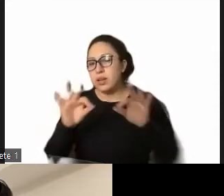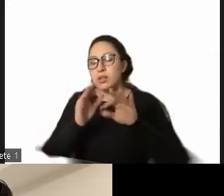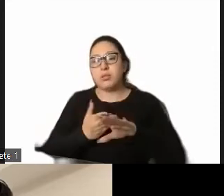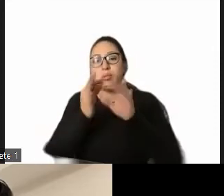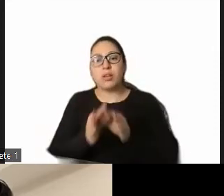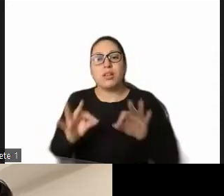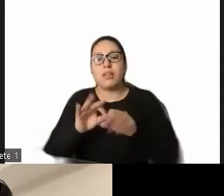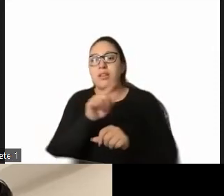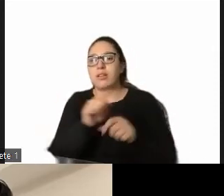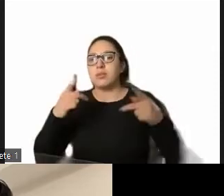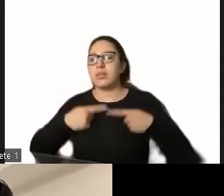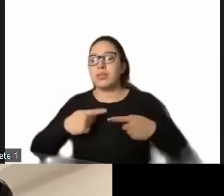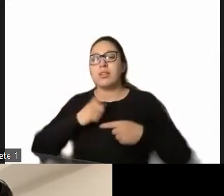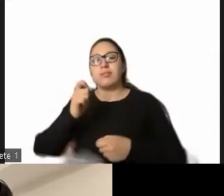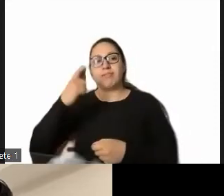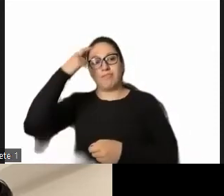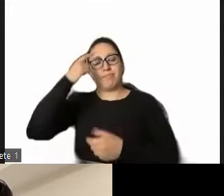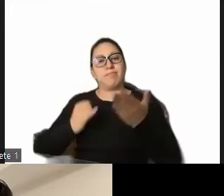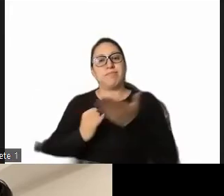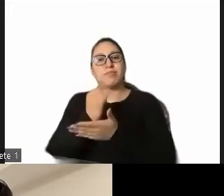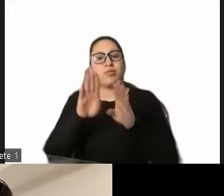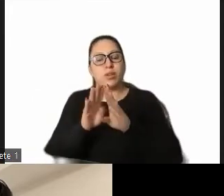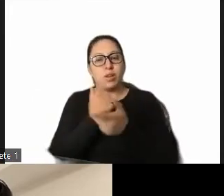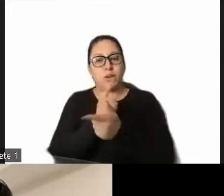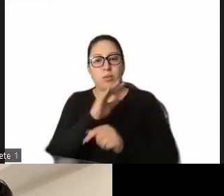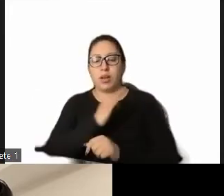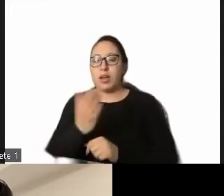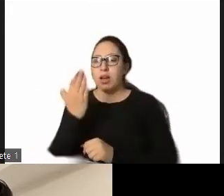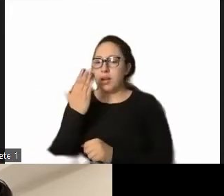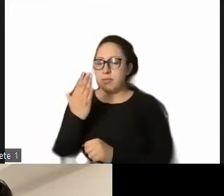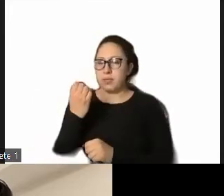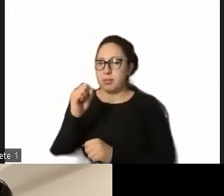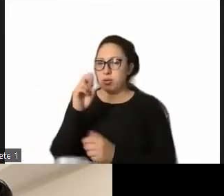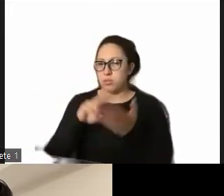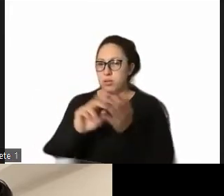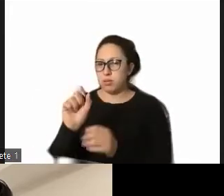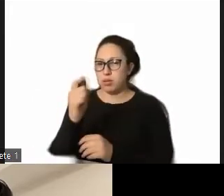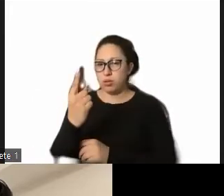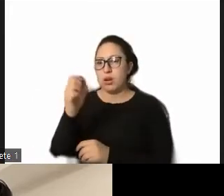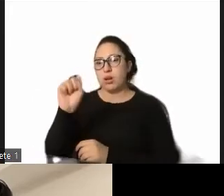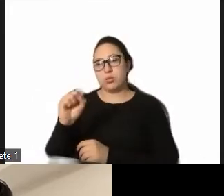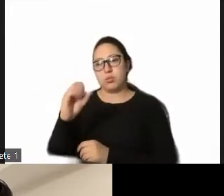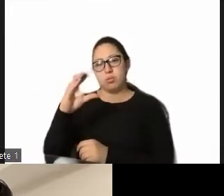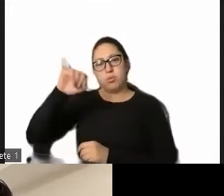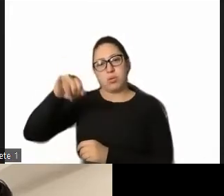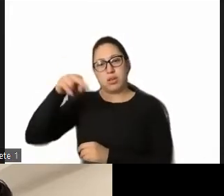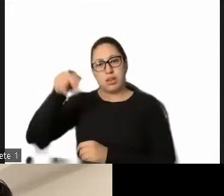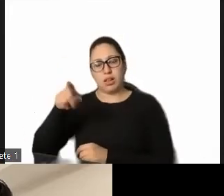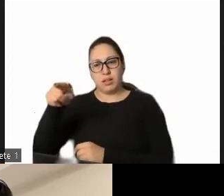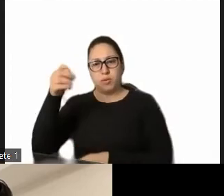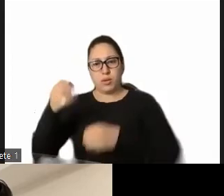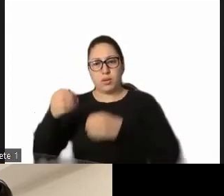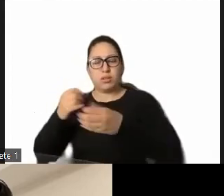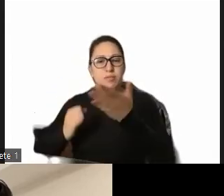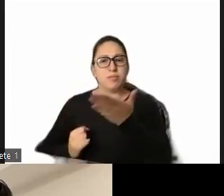Miren, el 21 de septiembre de 2021, la Suprema Corte de Justicia de la Nación determinó la invalidez del